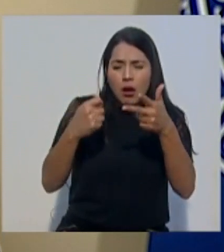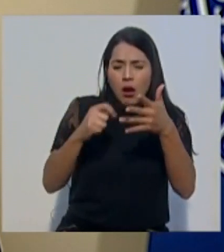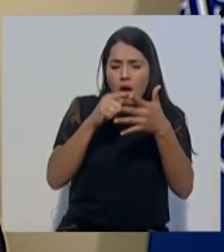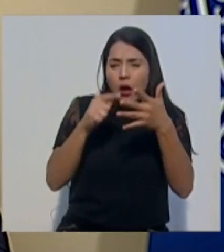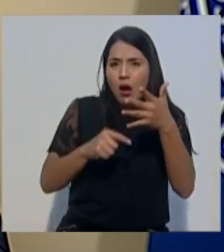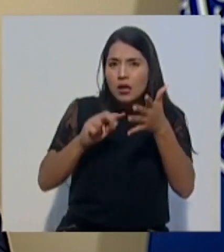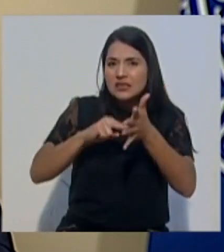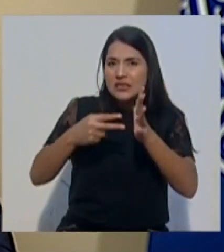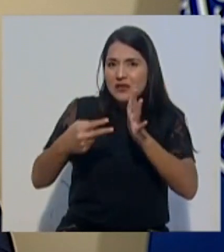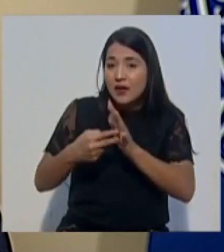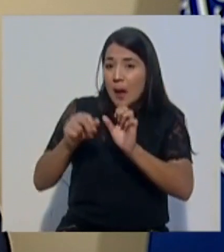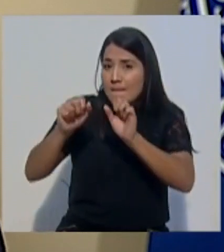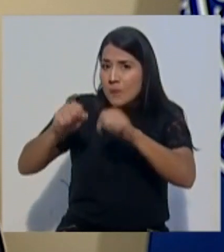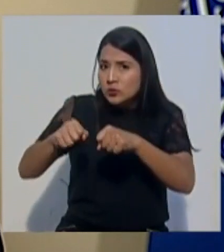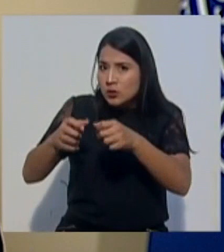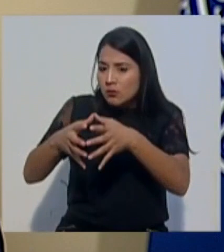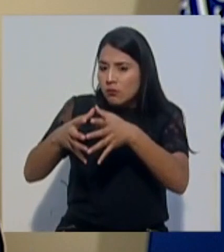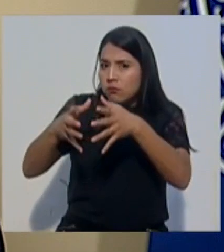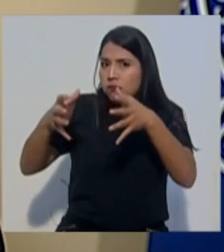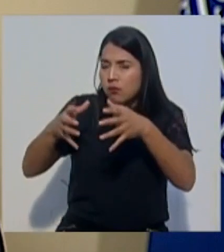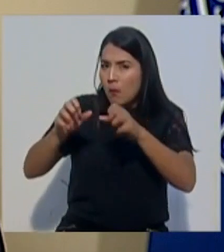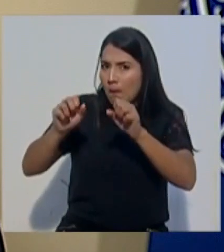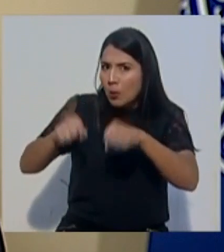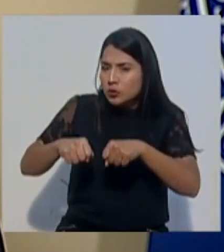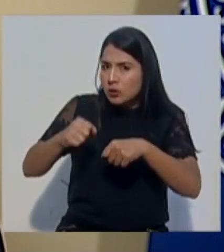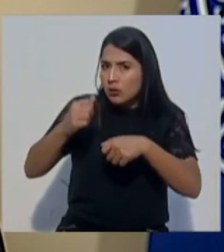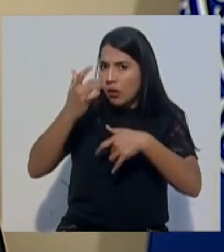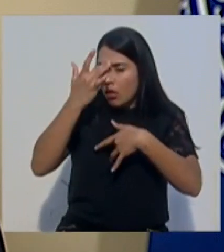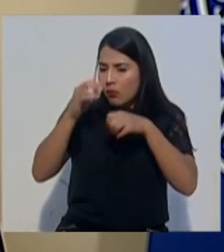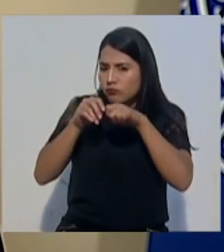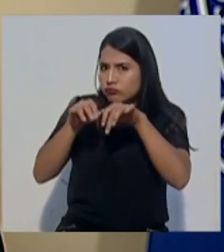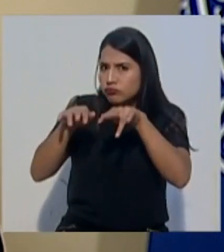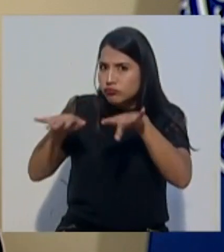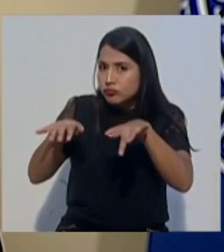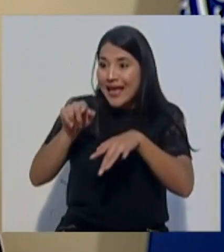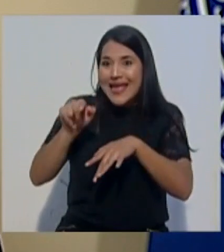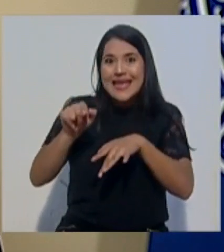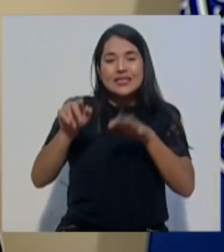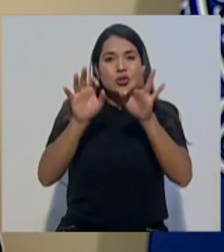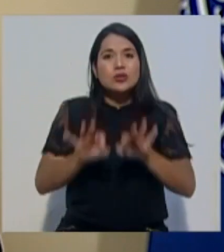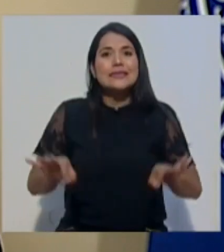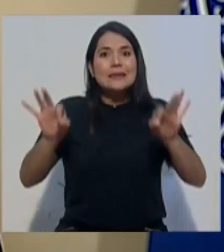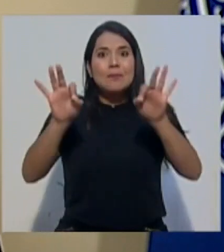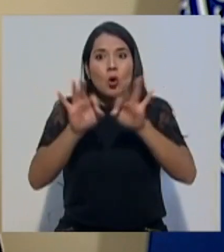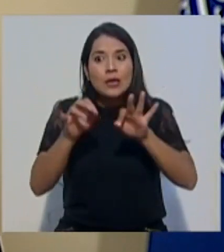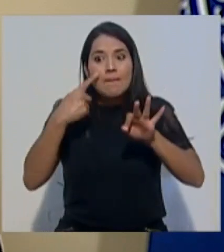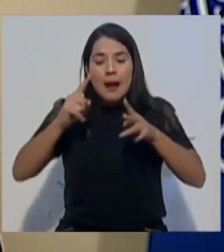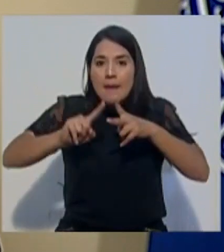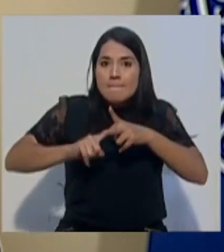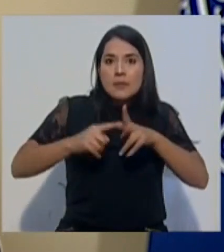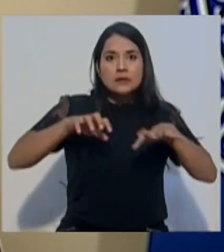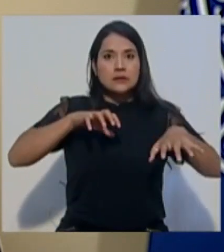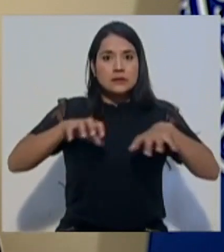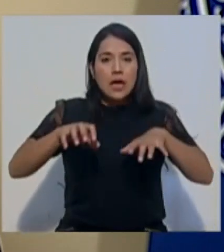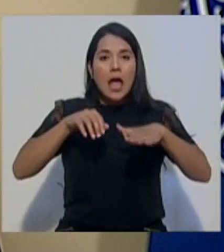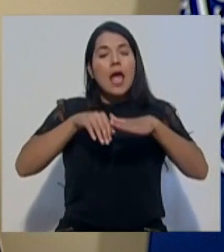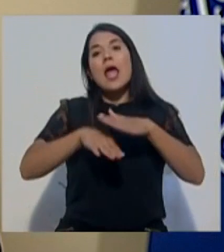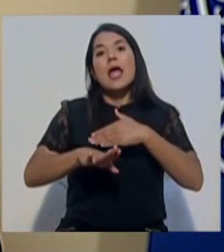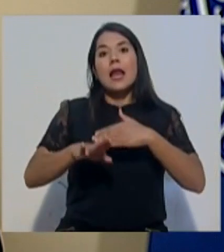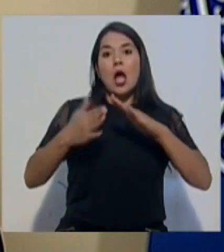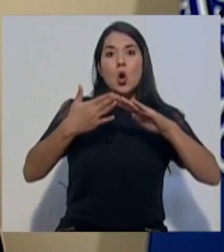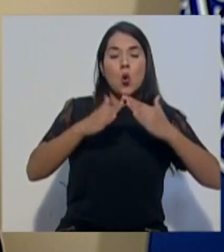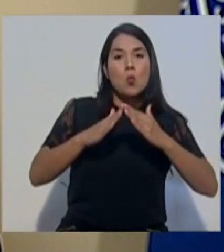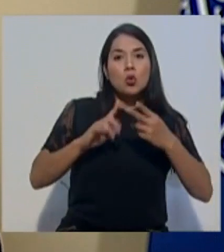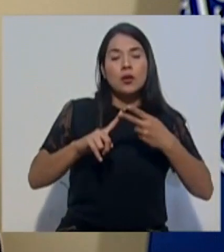contagio. Eso será clave para la acción comunitaria, municipal, local y de las